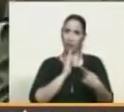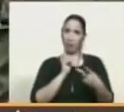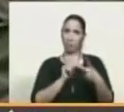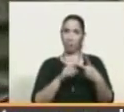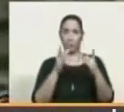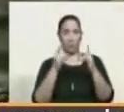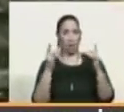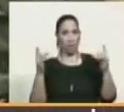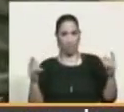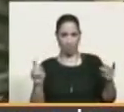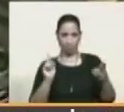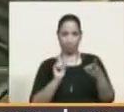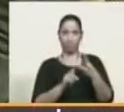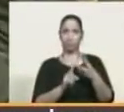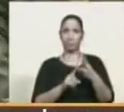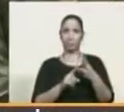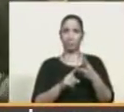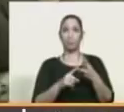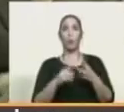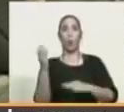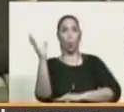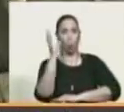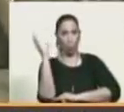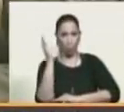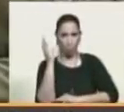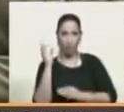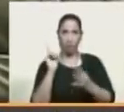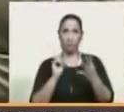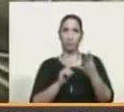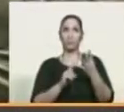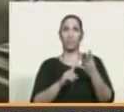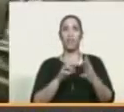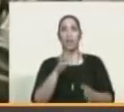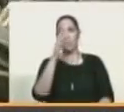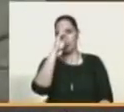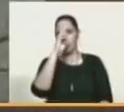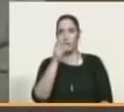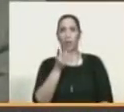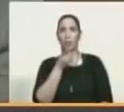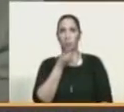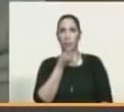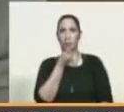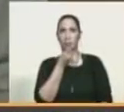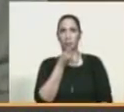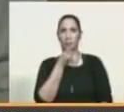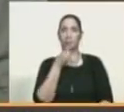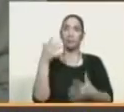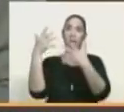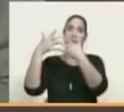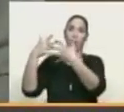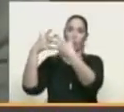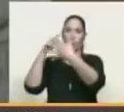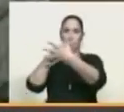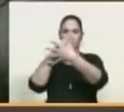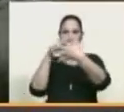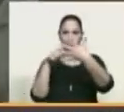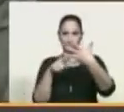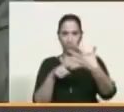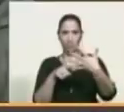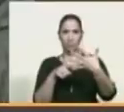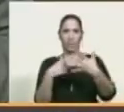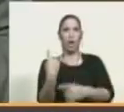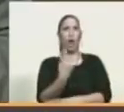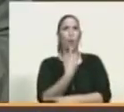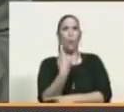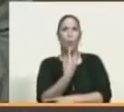Panamá, tiene bancos en Colombia, República Dominicana, en Estados Unidos. Si su único negocio